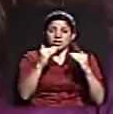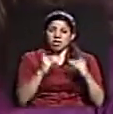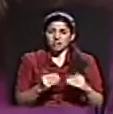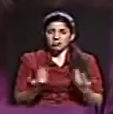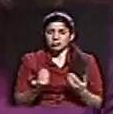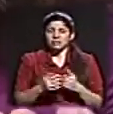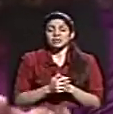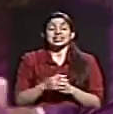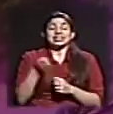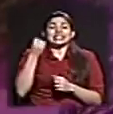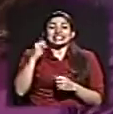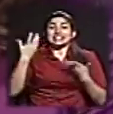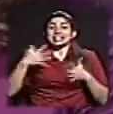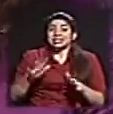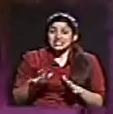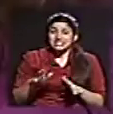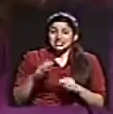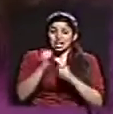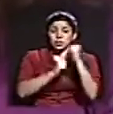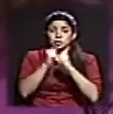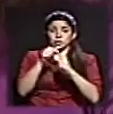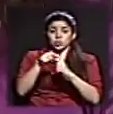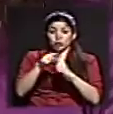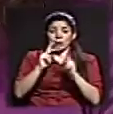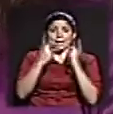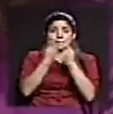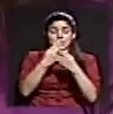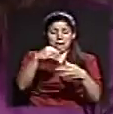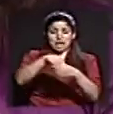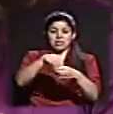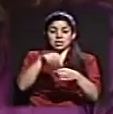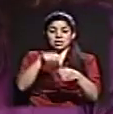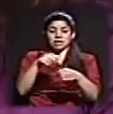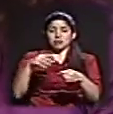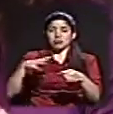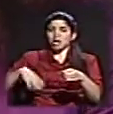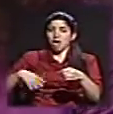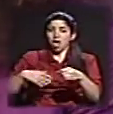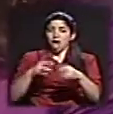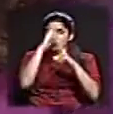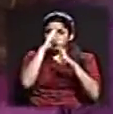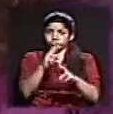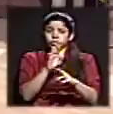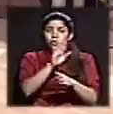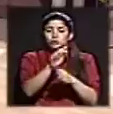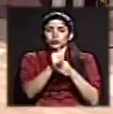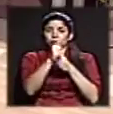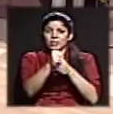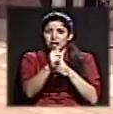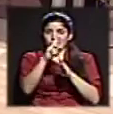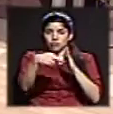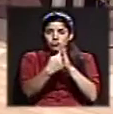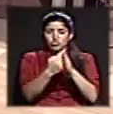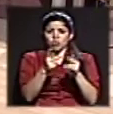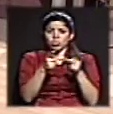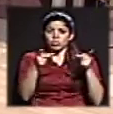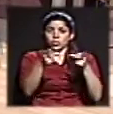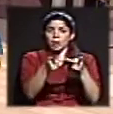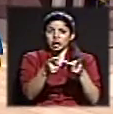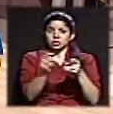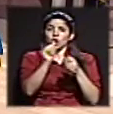redundancia. Entonces, si ya desde la estructura partido no te dan tu lugar en tu ejercicio de liderazgo y como